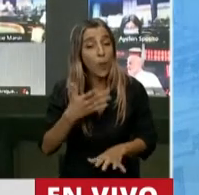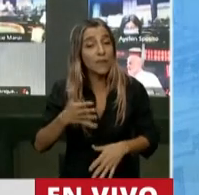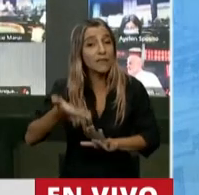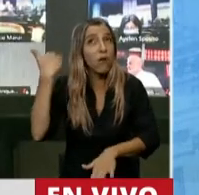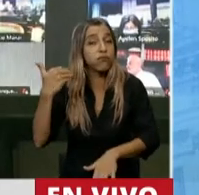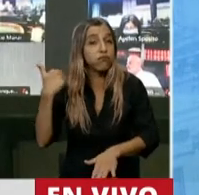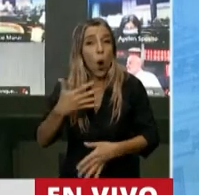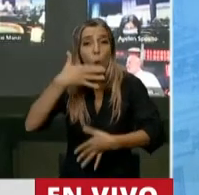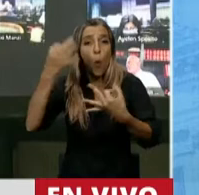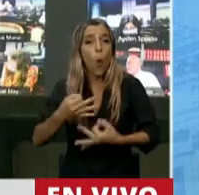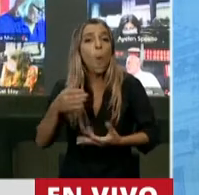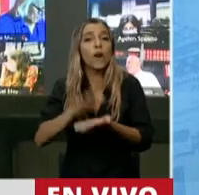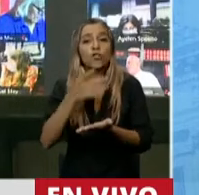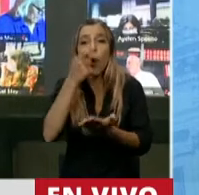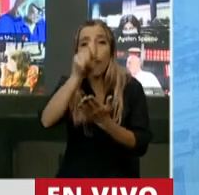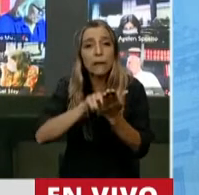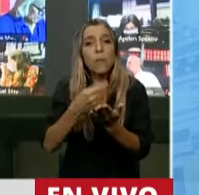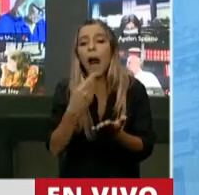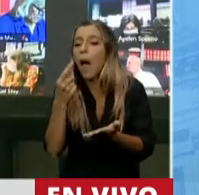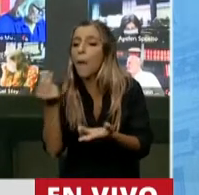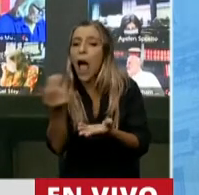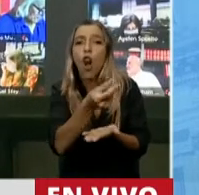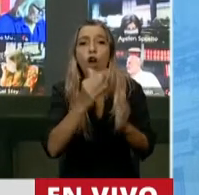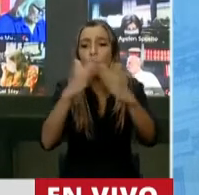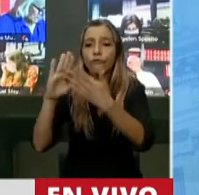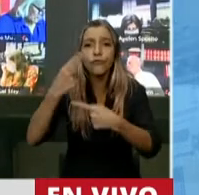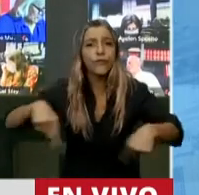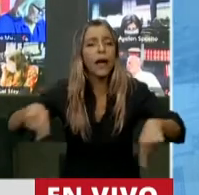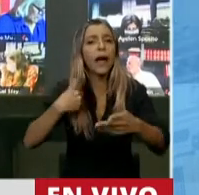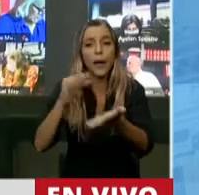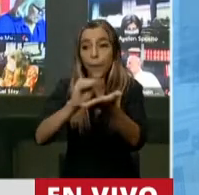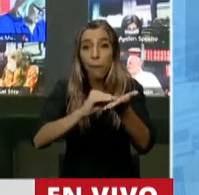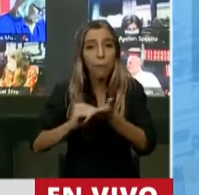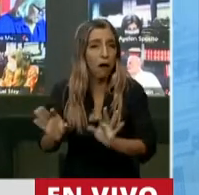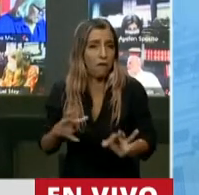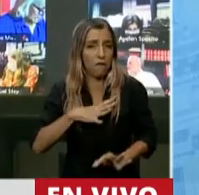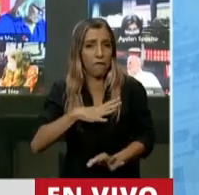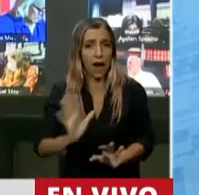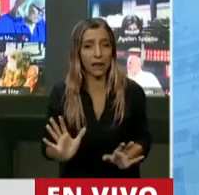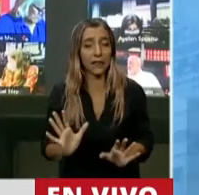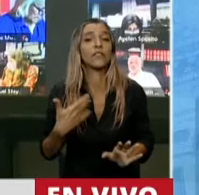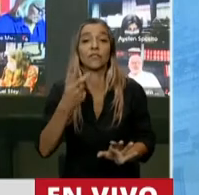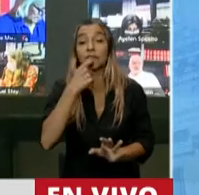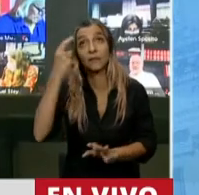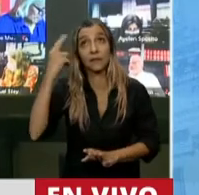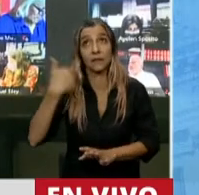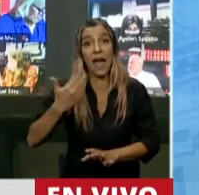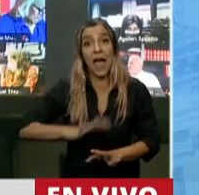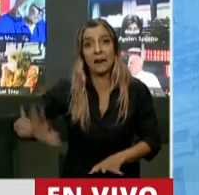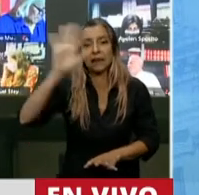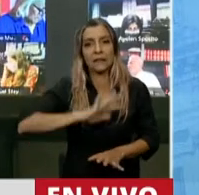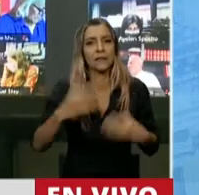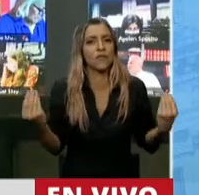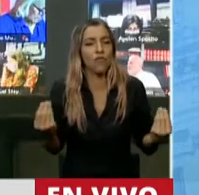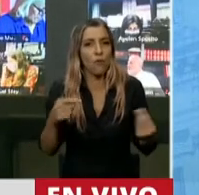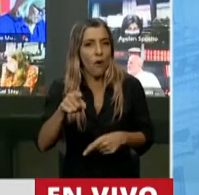una forma que, si lo obligaríamos a hacerla con un criterio uniforme de evaluación de todos los inmuebles del país, estaríamos